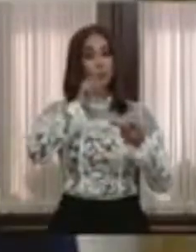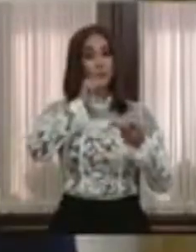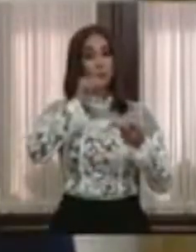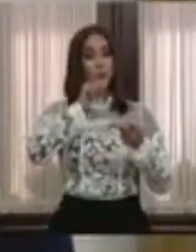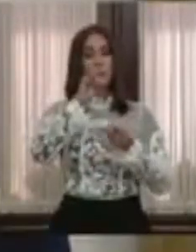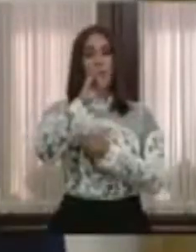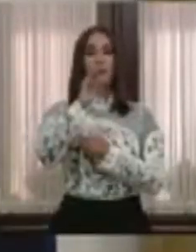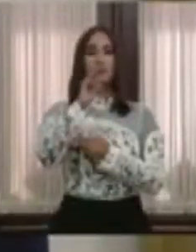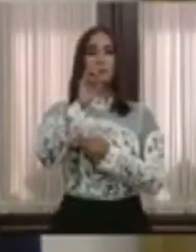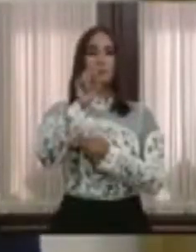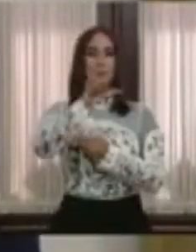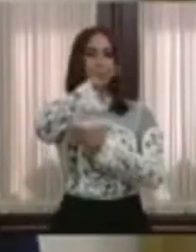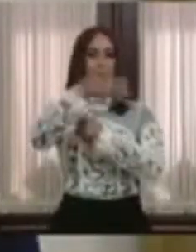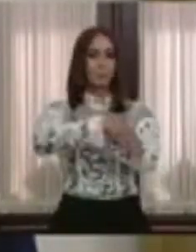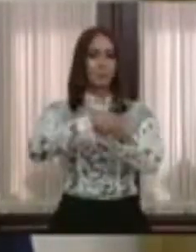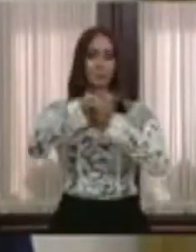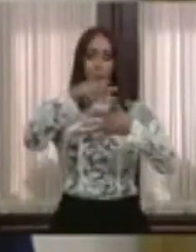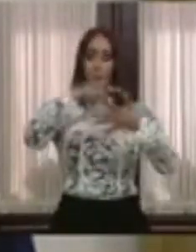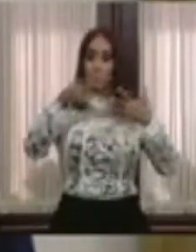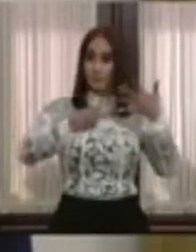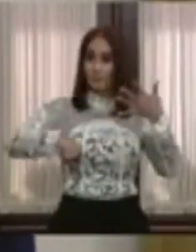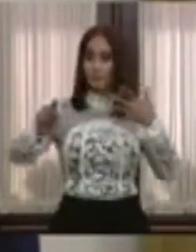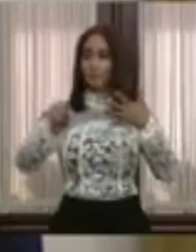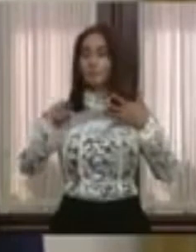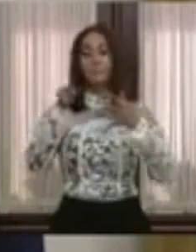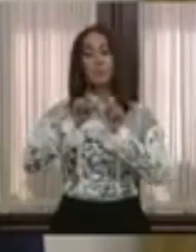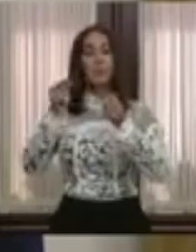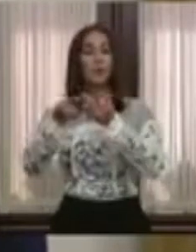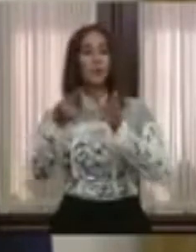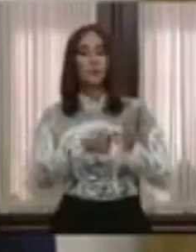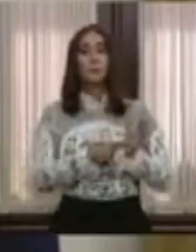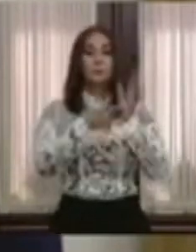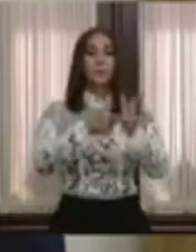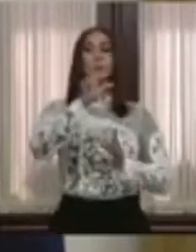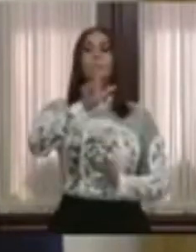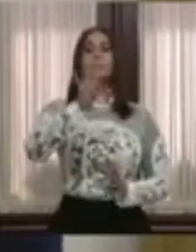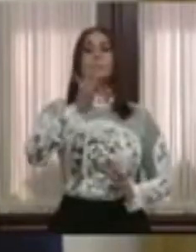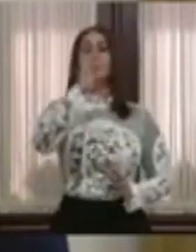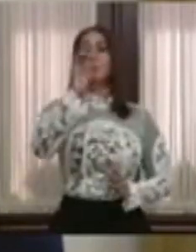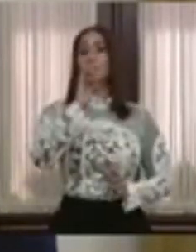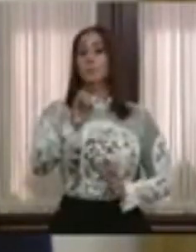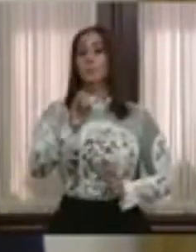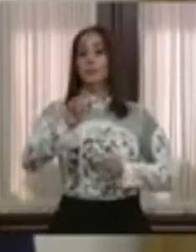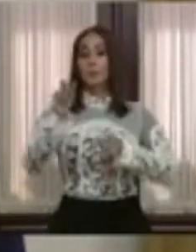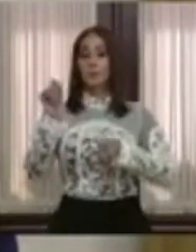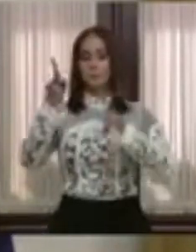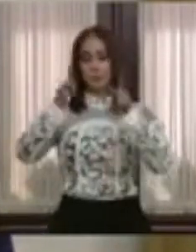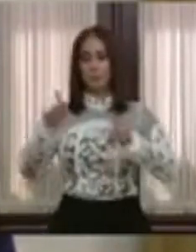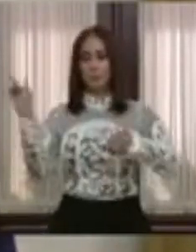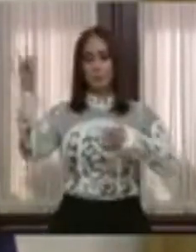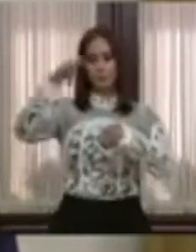Iberoestar. Estos actores representan el 34% de los turistas que llegan